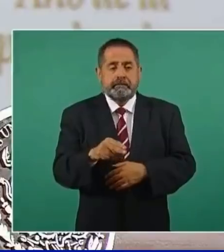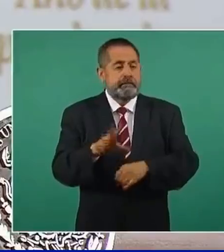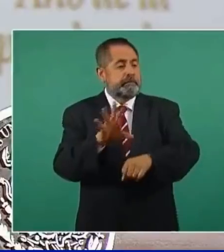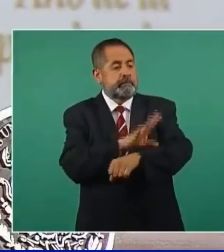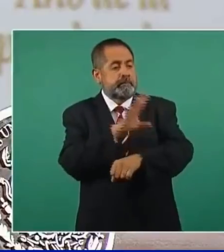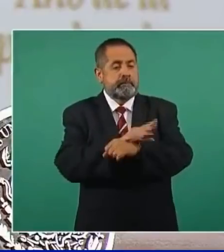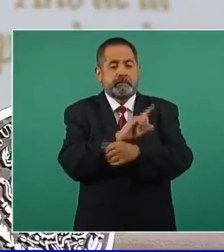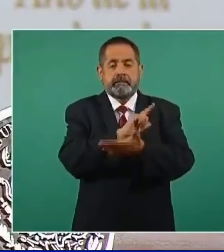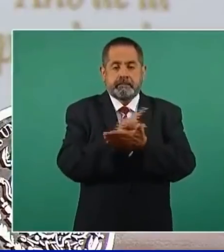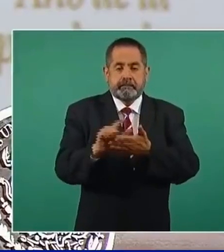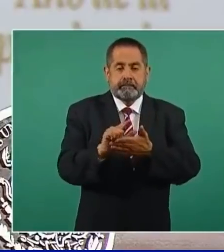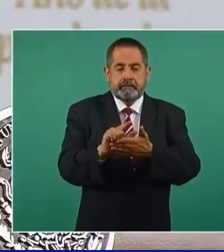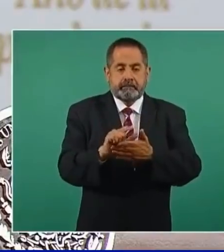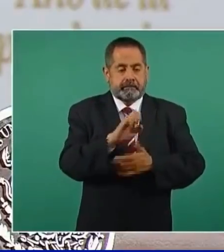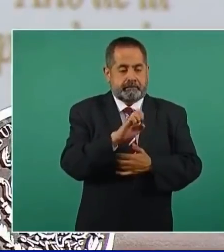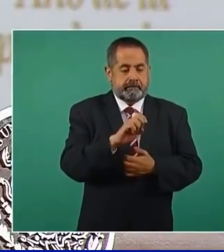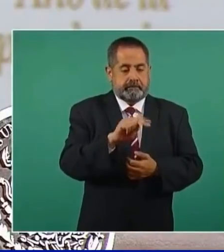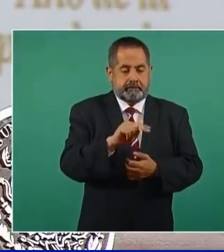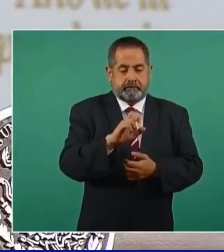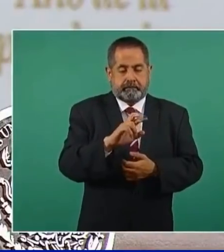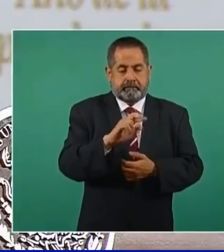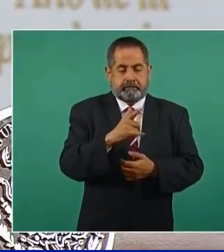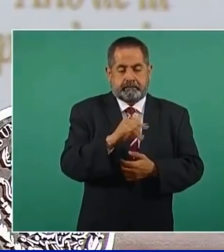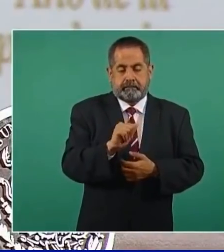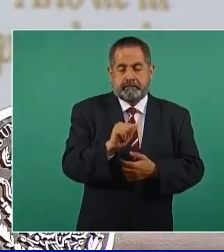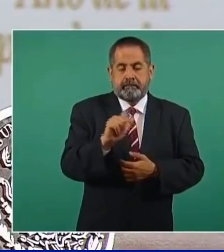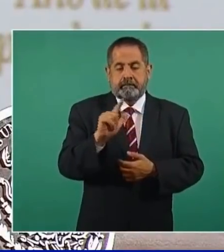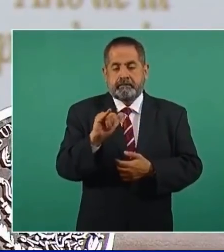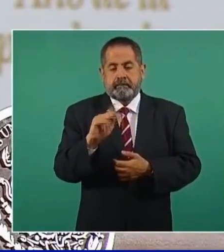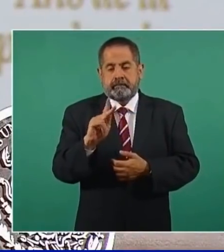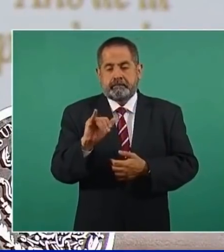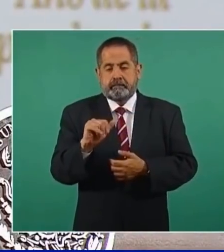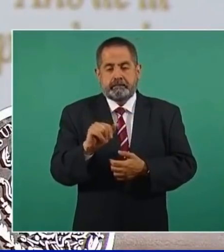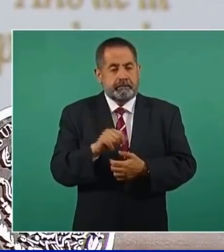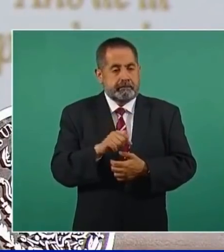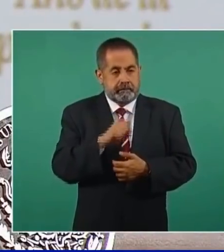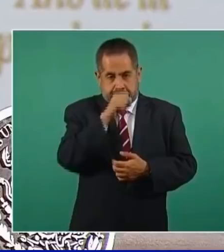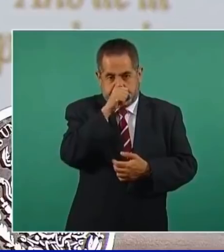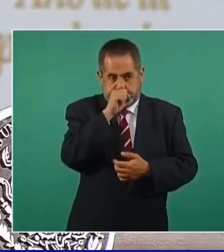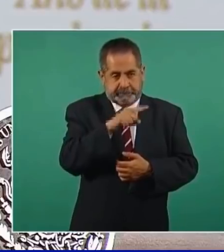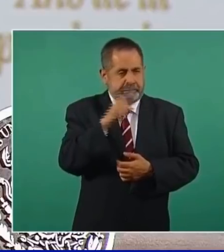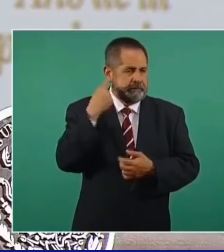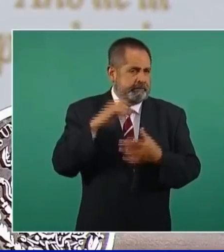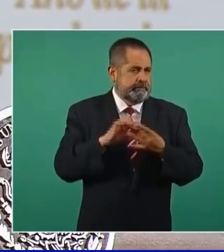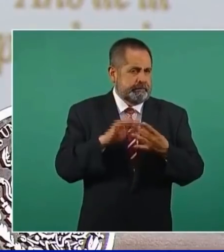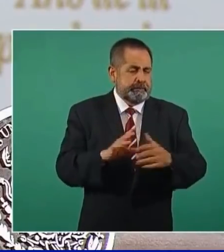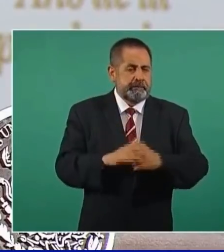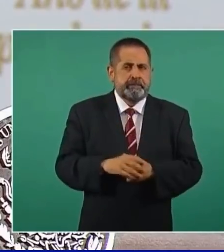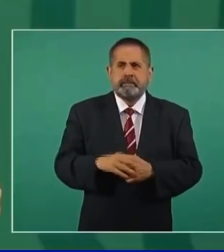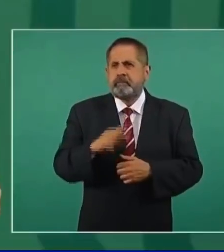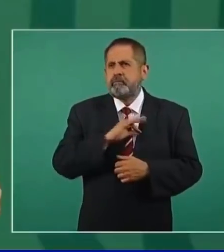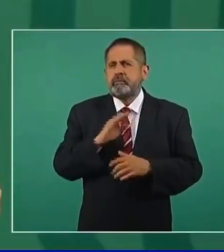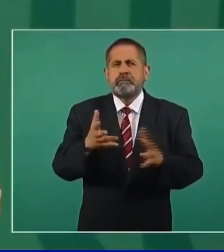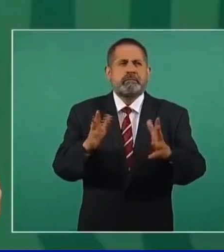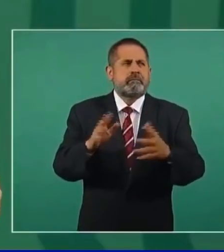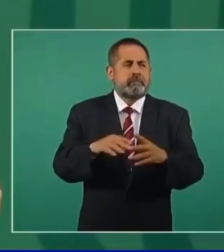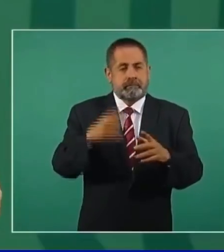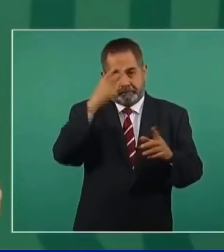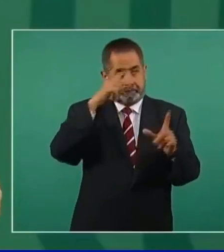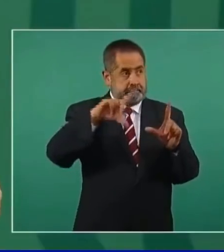Ya lo hemos explicado aquí. Contamos con alrededor de 60